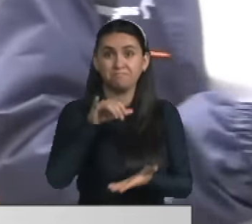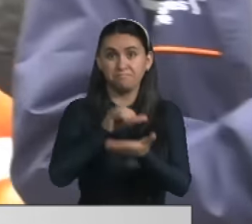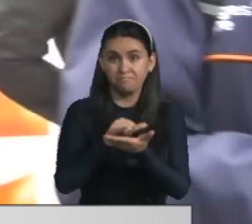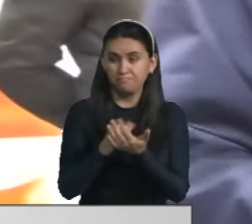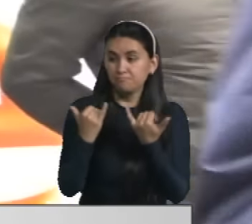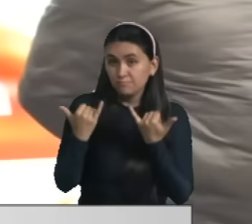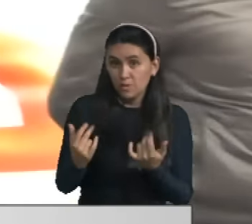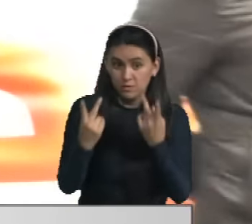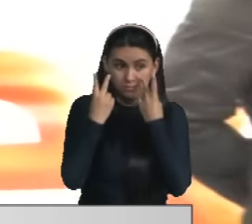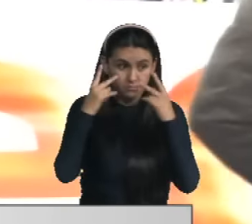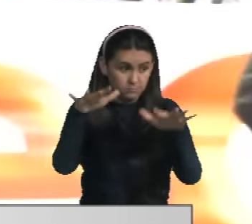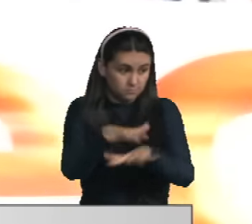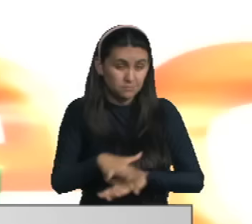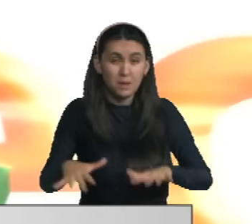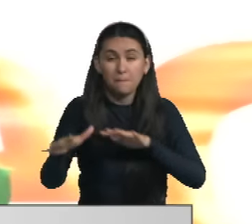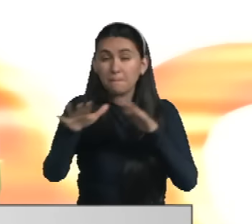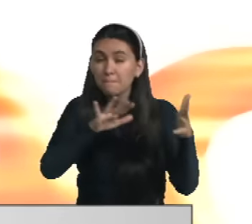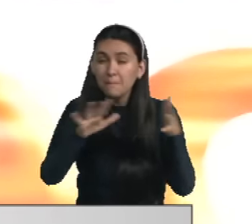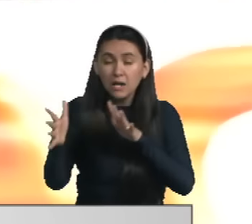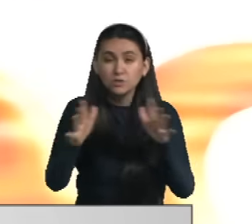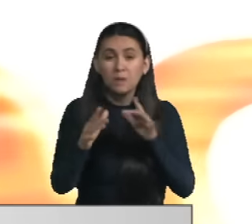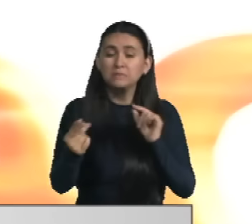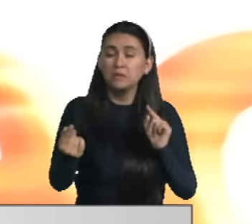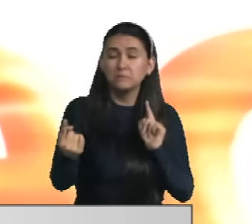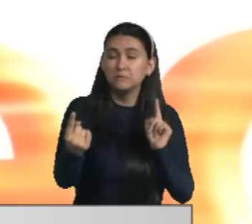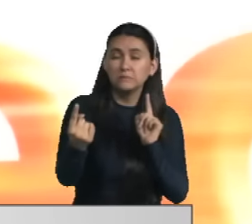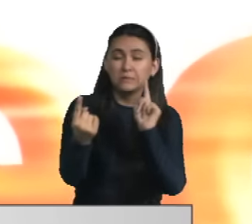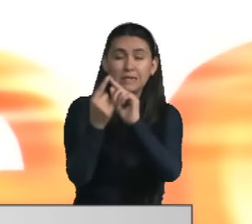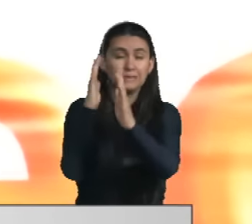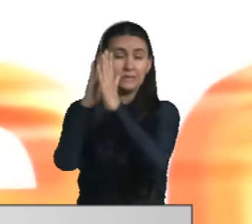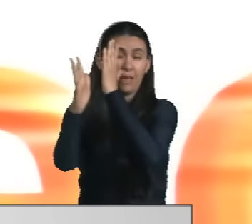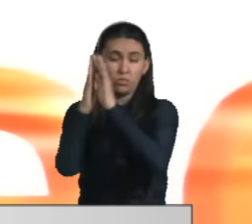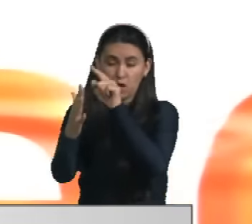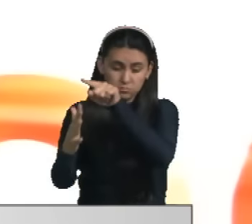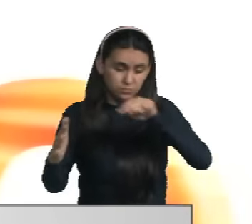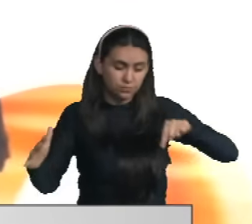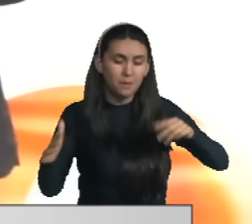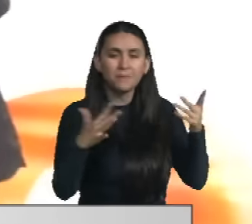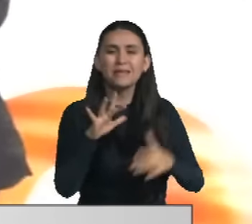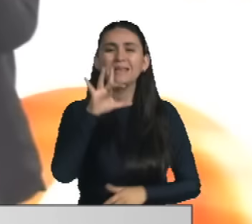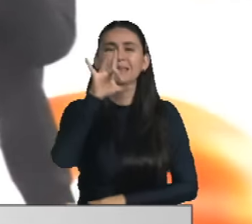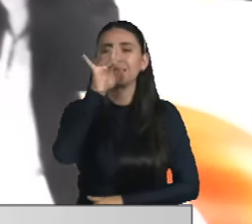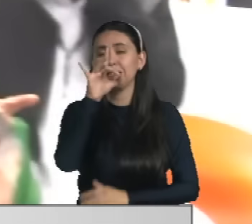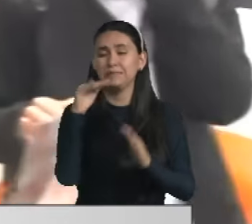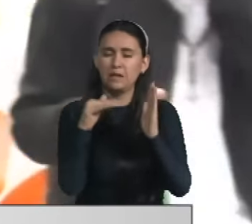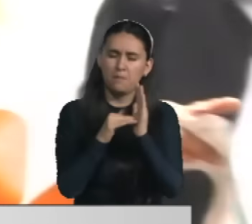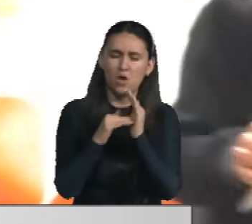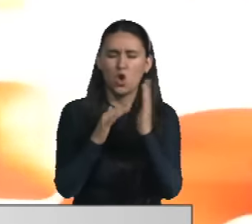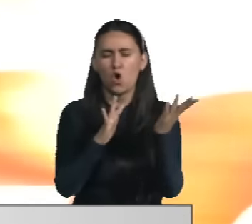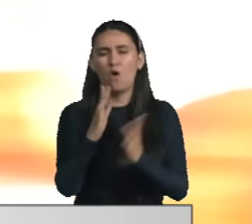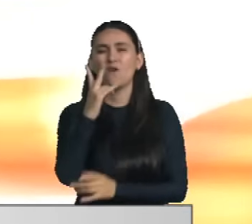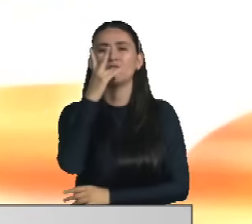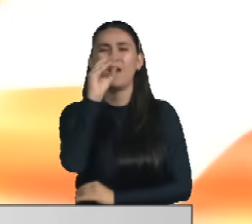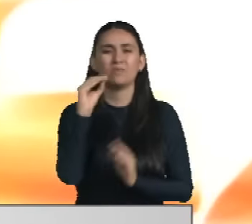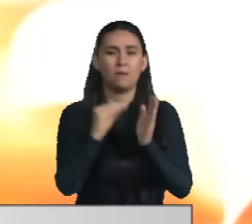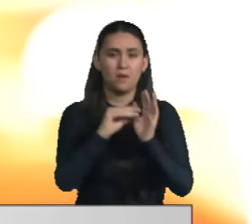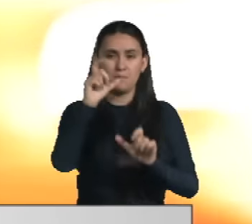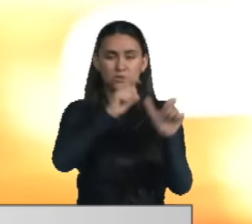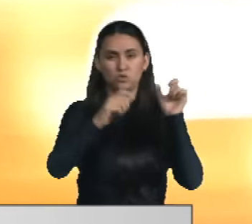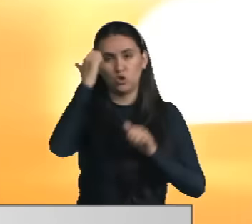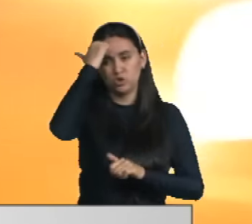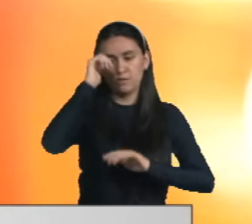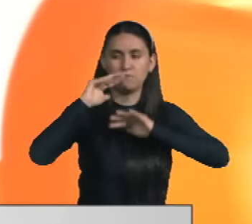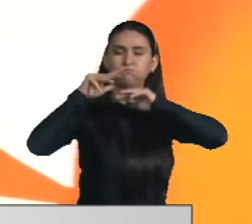menos aquí en esta manifestación que se acerca a la Plaza de Bolívar, son entre 15.000 y 20.000 personas las que se están